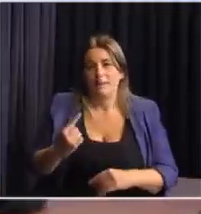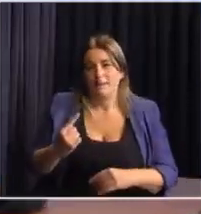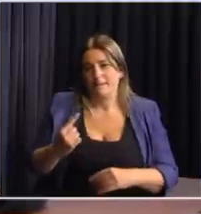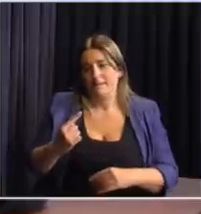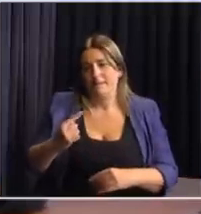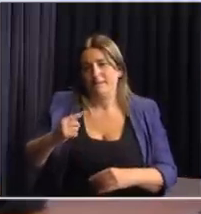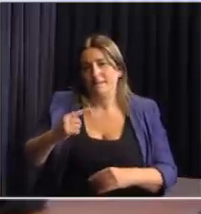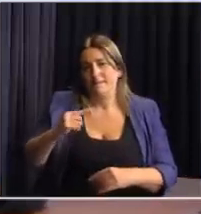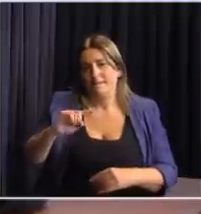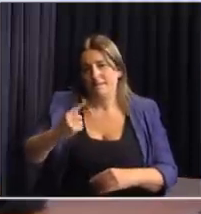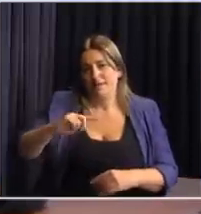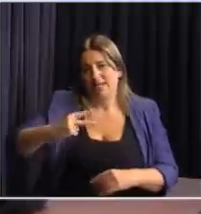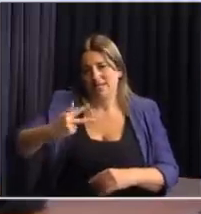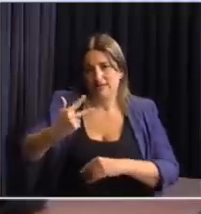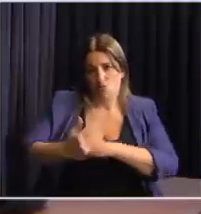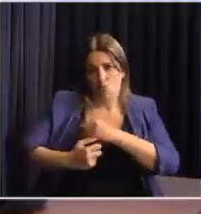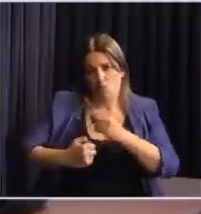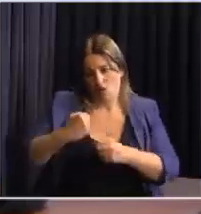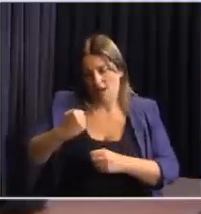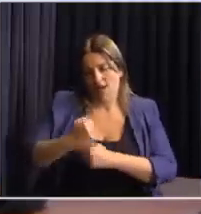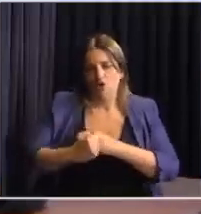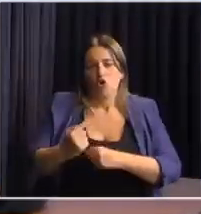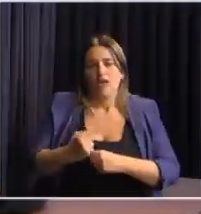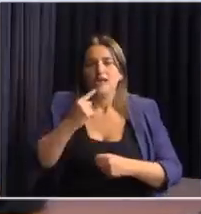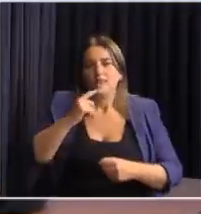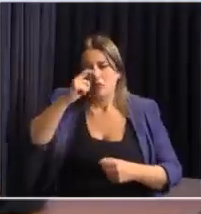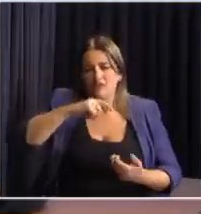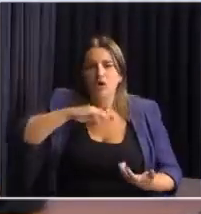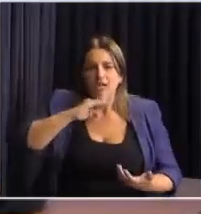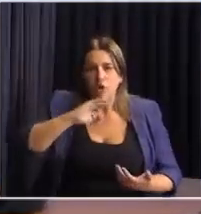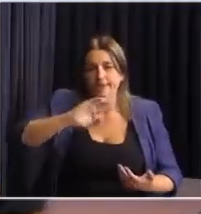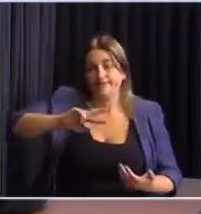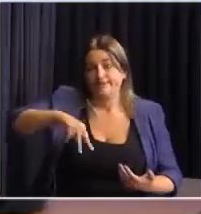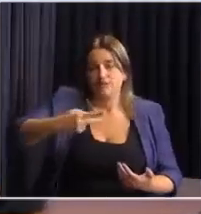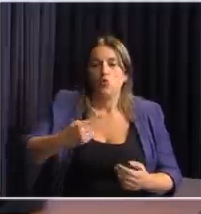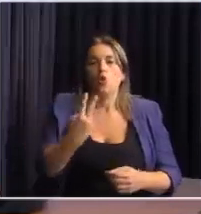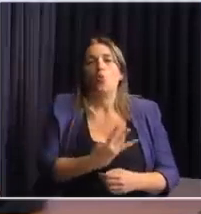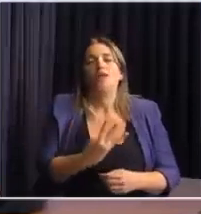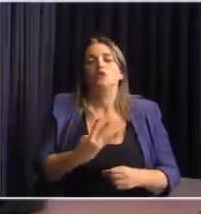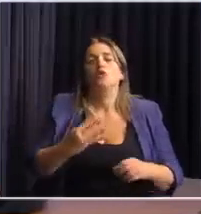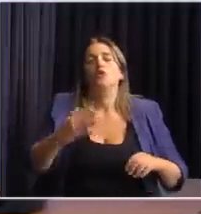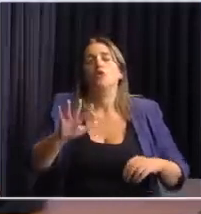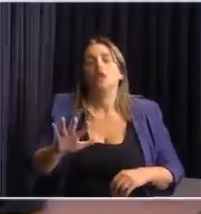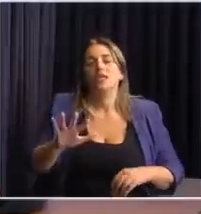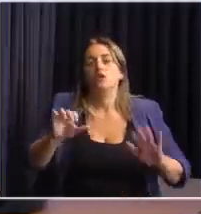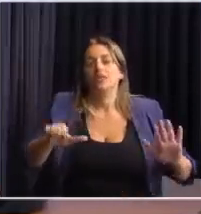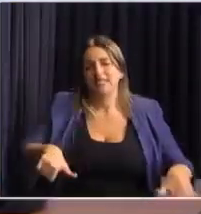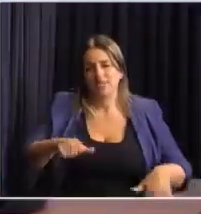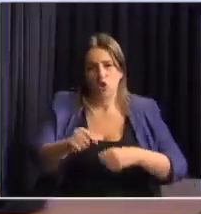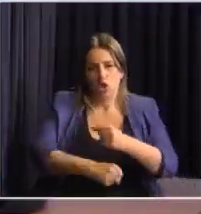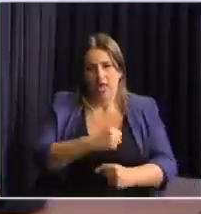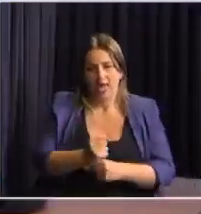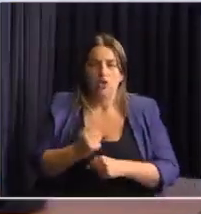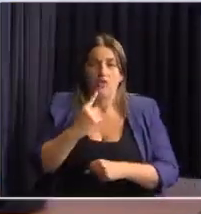primaria en buena parte de Montevideo y Canelones, el segundo ciclo de educación primaria, es decir, cuarto, quinto y sexto